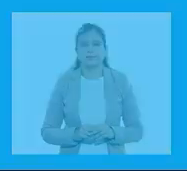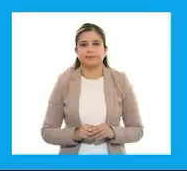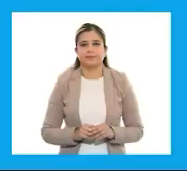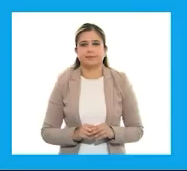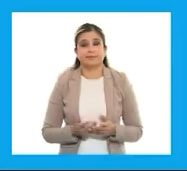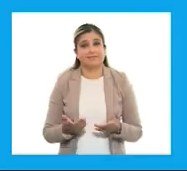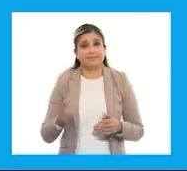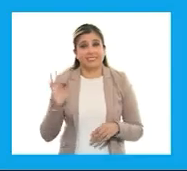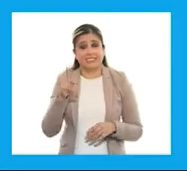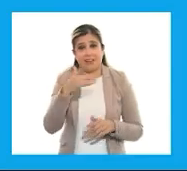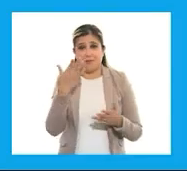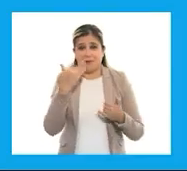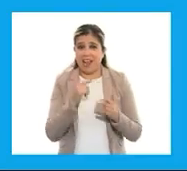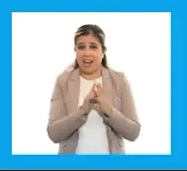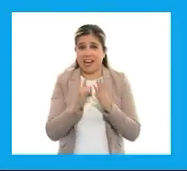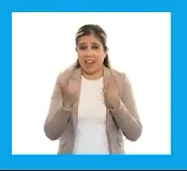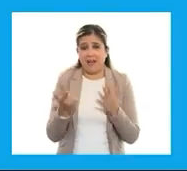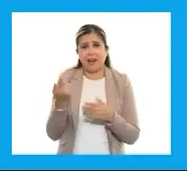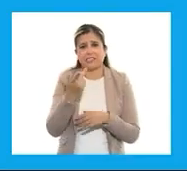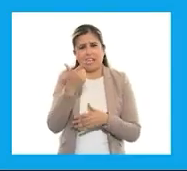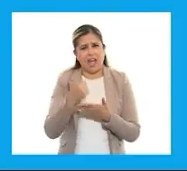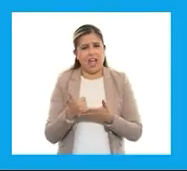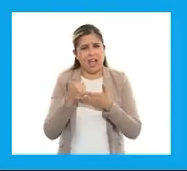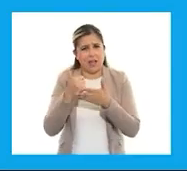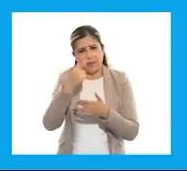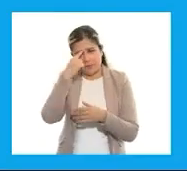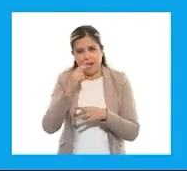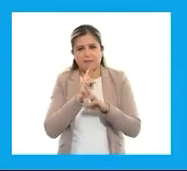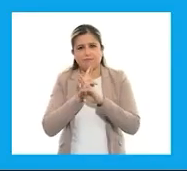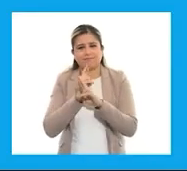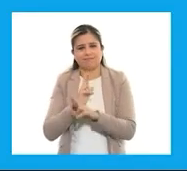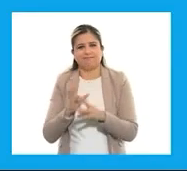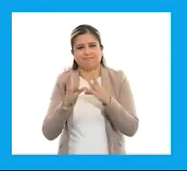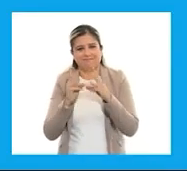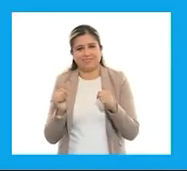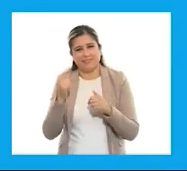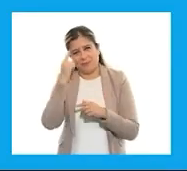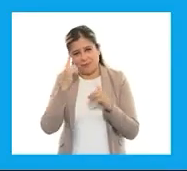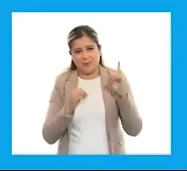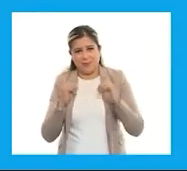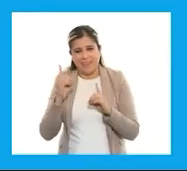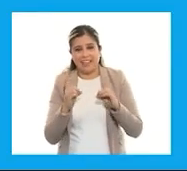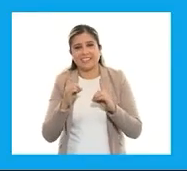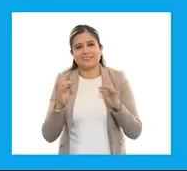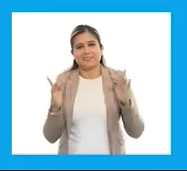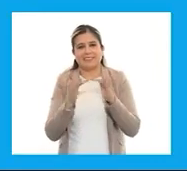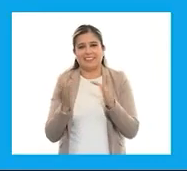Si no tienes el libro de texto o necesitas ayuda para resolver tus dudas, contáctanos.